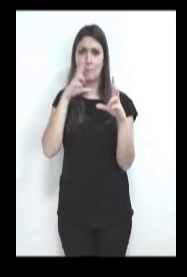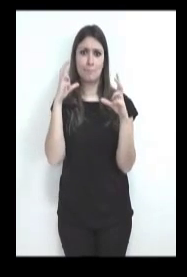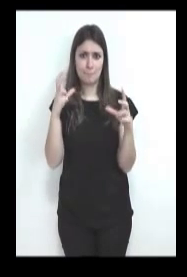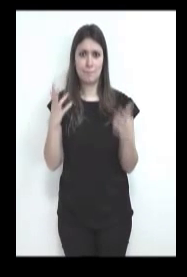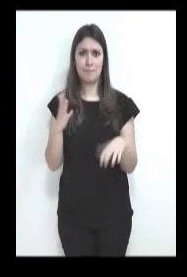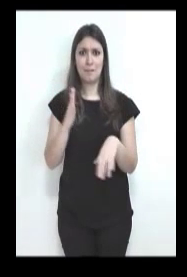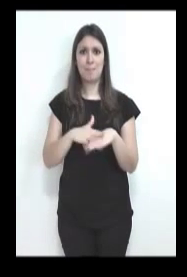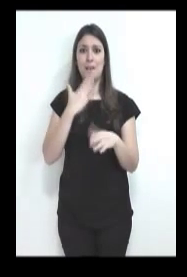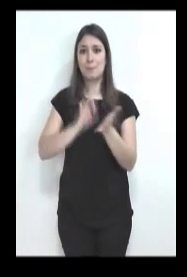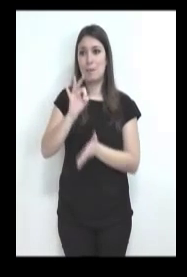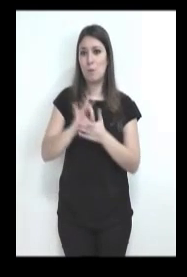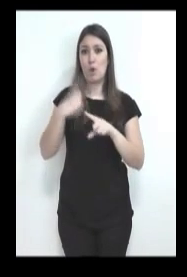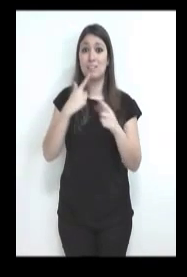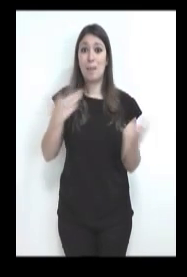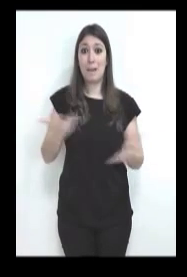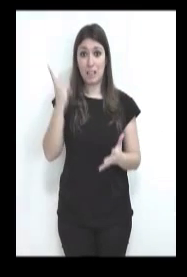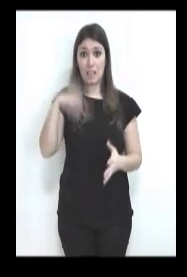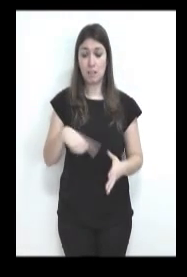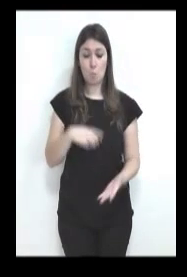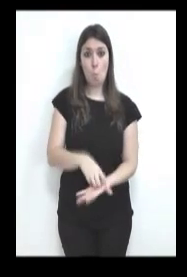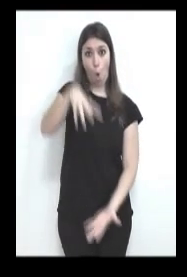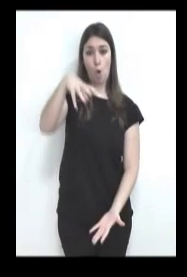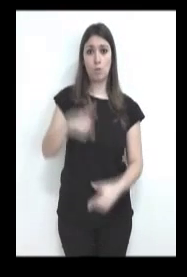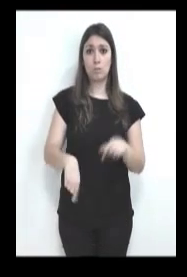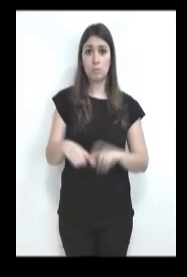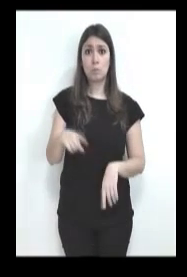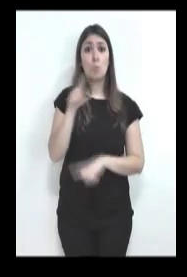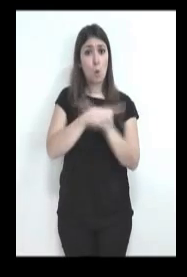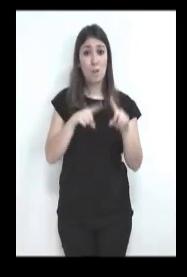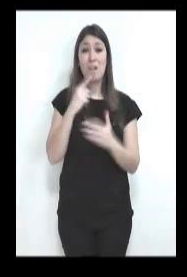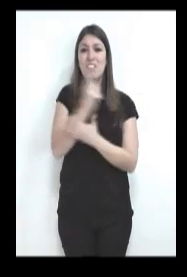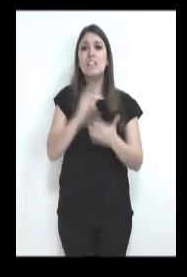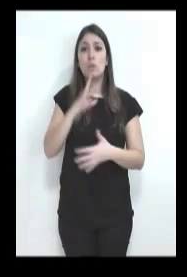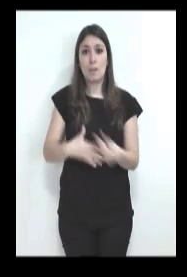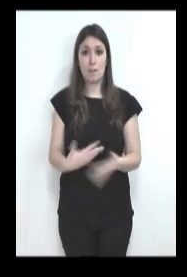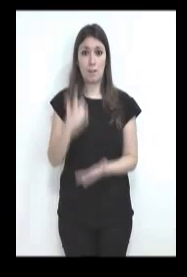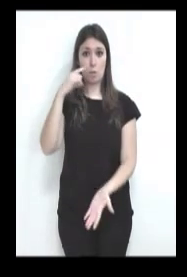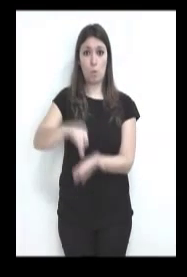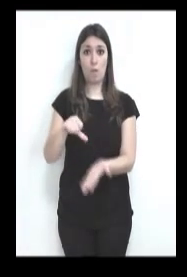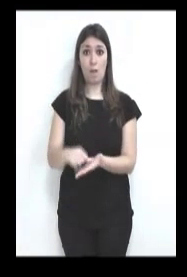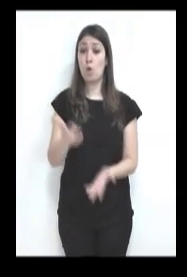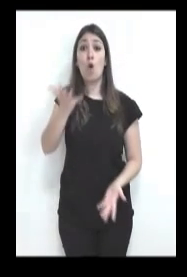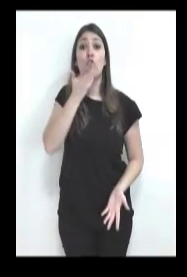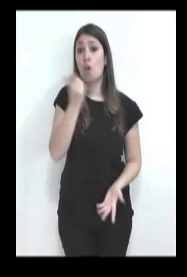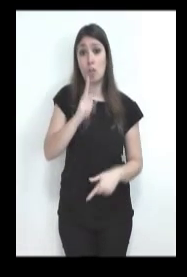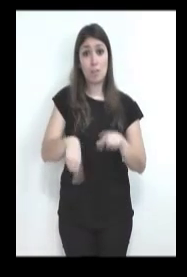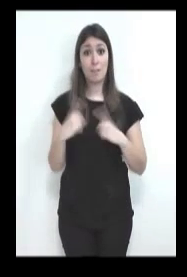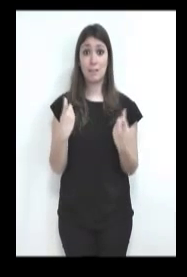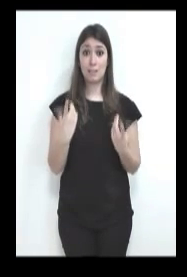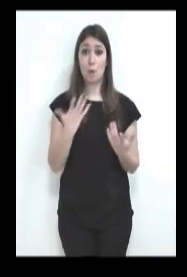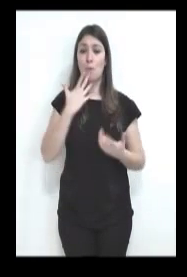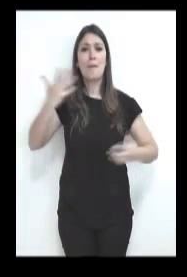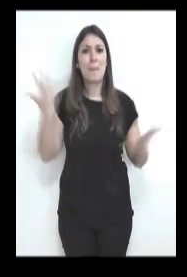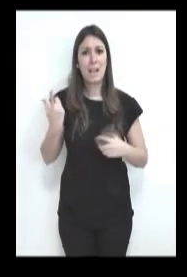para acceso a los servicios de emergencia. Y quien hace el diseño del mobiliario urbano pues no está en conexión con los requerimientos de un servicio